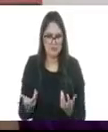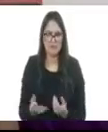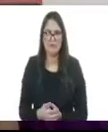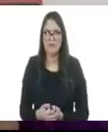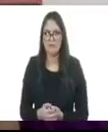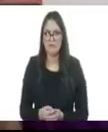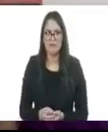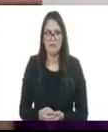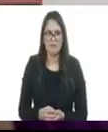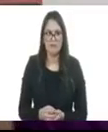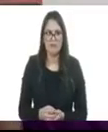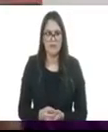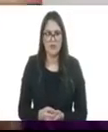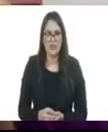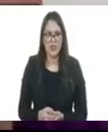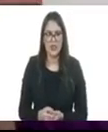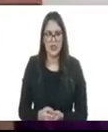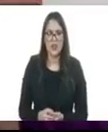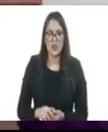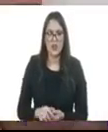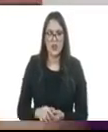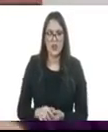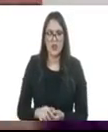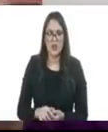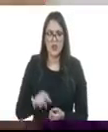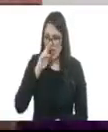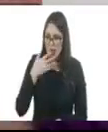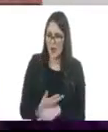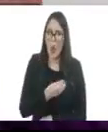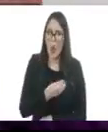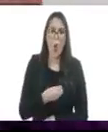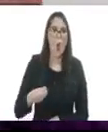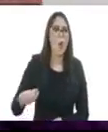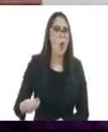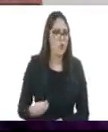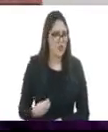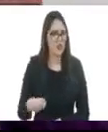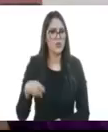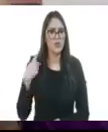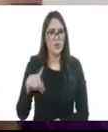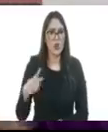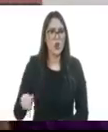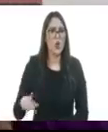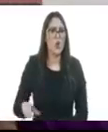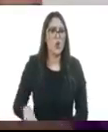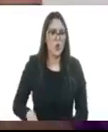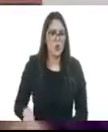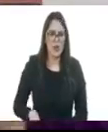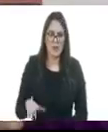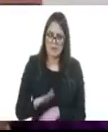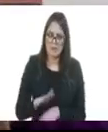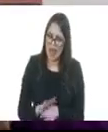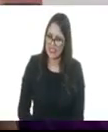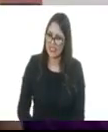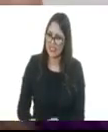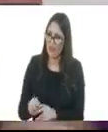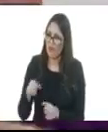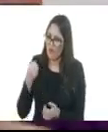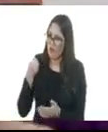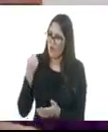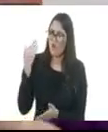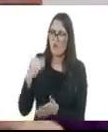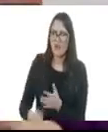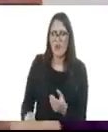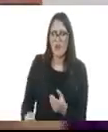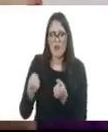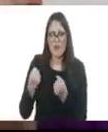la obligación del Estado es mucho más grande con estas personas. No puede existir una guerra